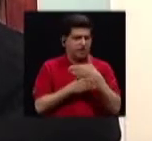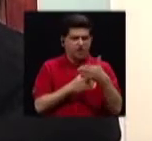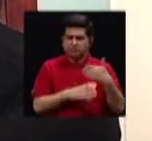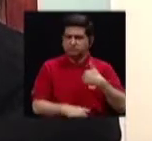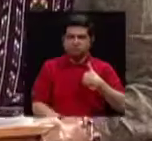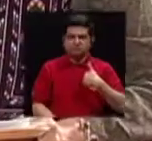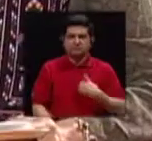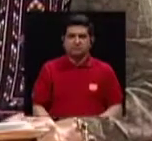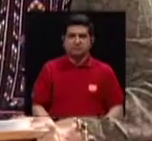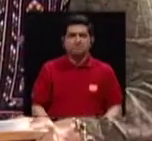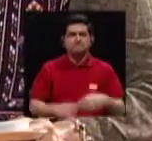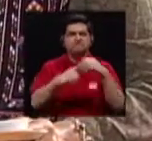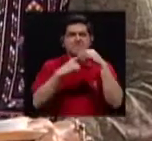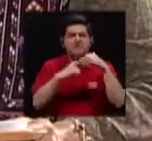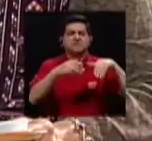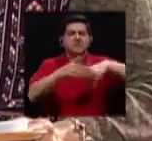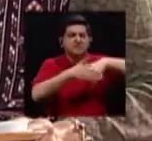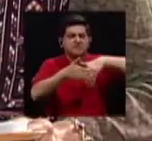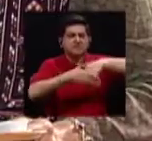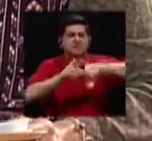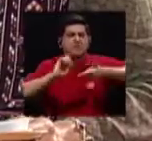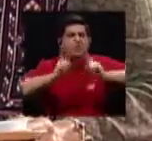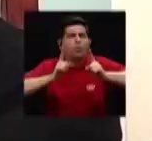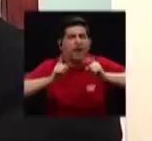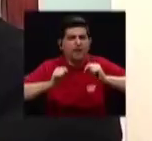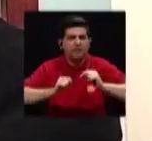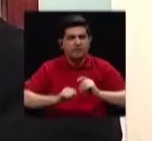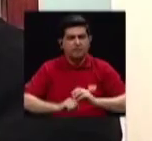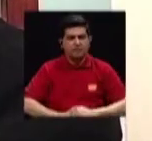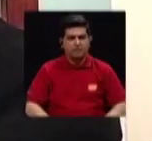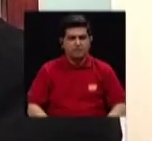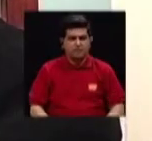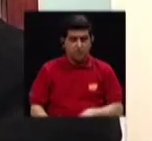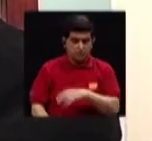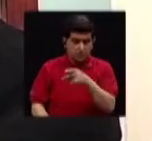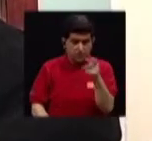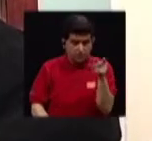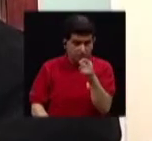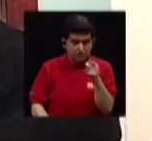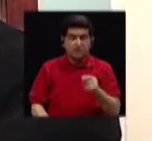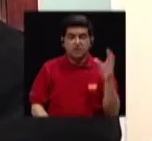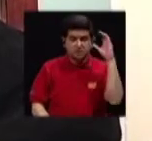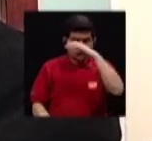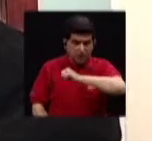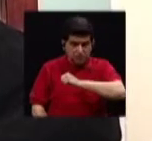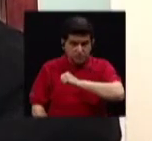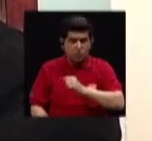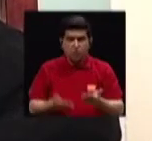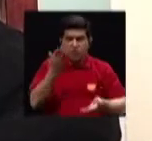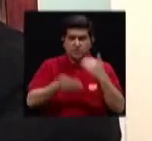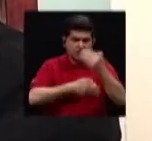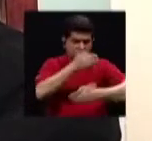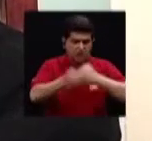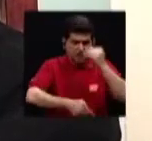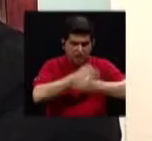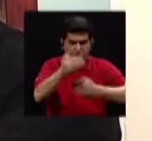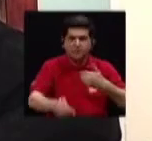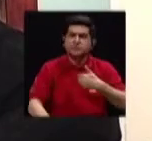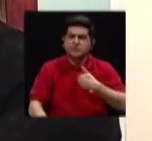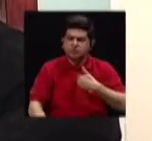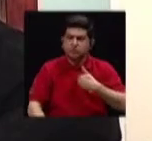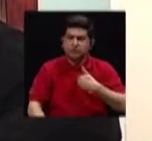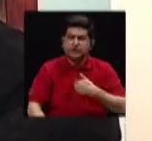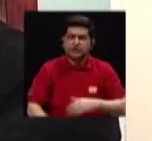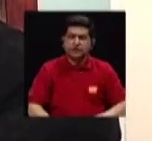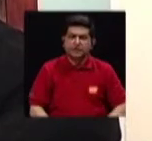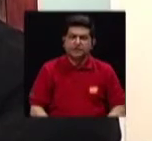¿Cuáles son los principales obstáculos que detectan o han detectado ustedes en este procedimiento, ¿verdad? En